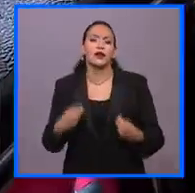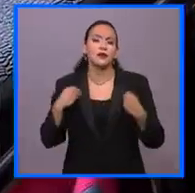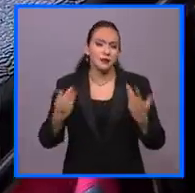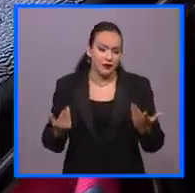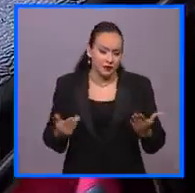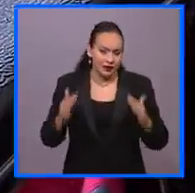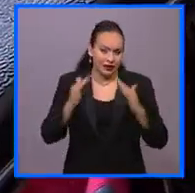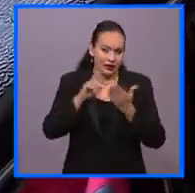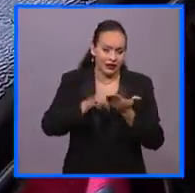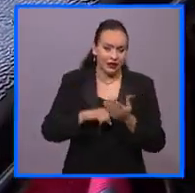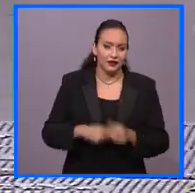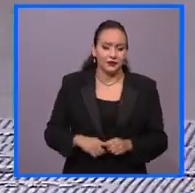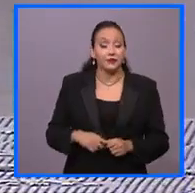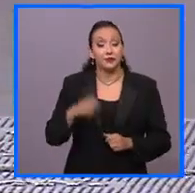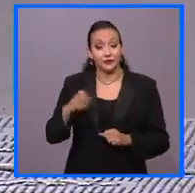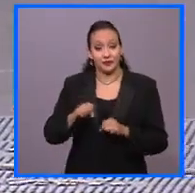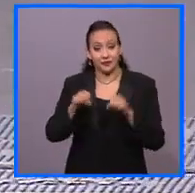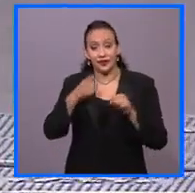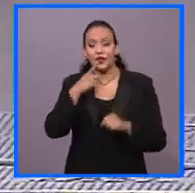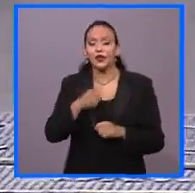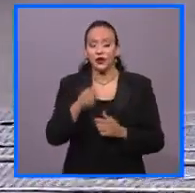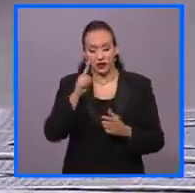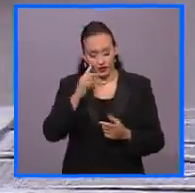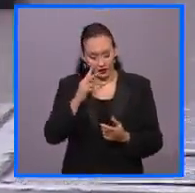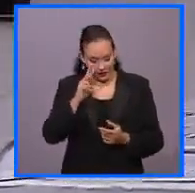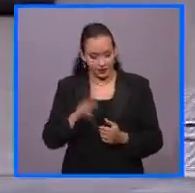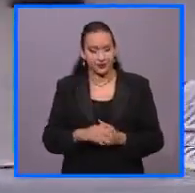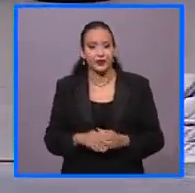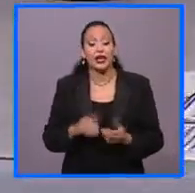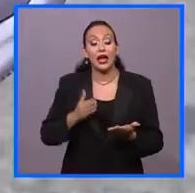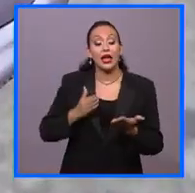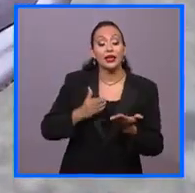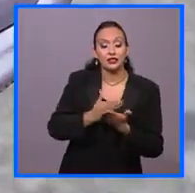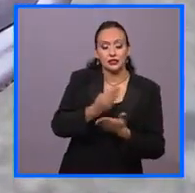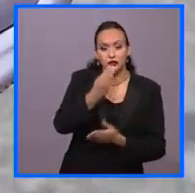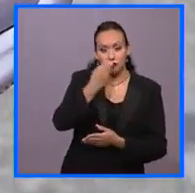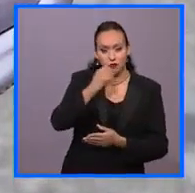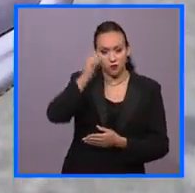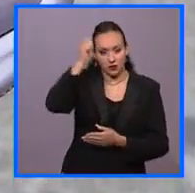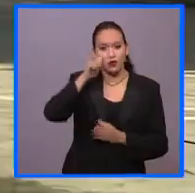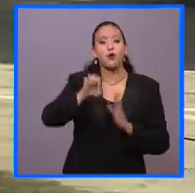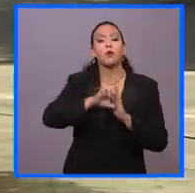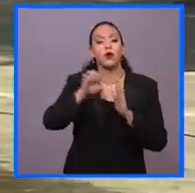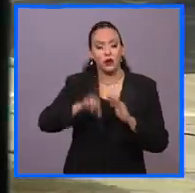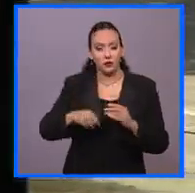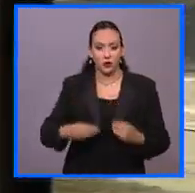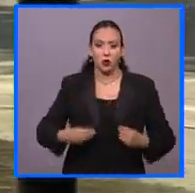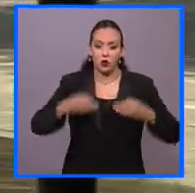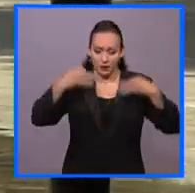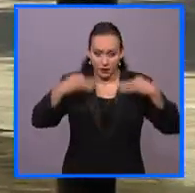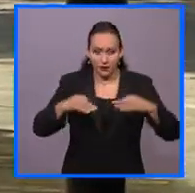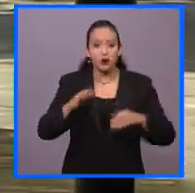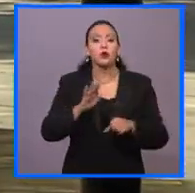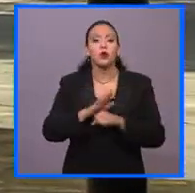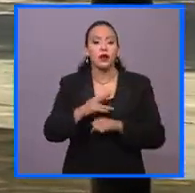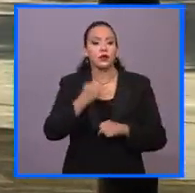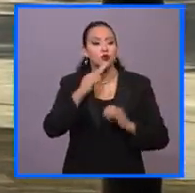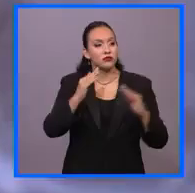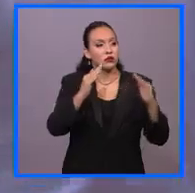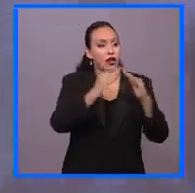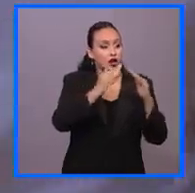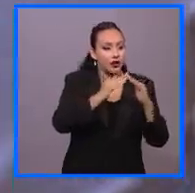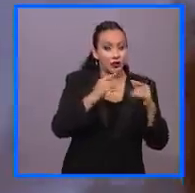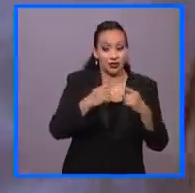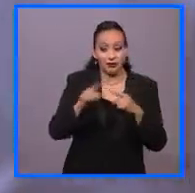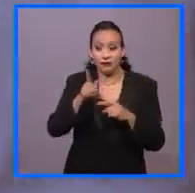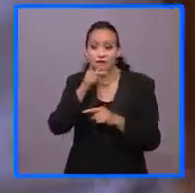es criterio de la sala que el derecho a los alimentos de menores de edad, que comprende la habitación, es distinto del derecho de uso que den sus